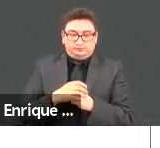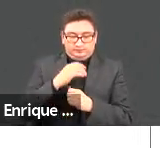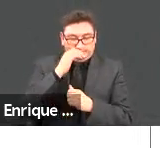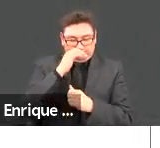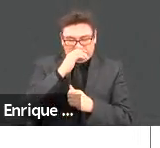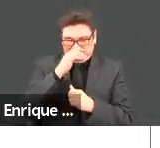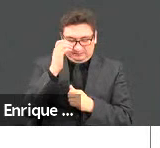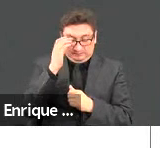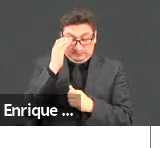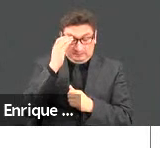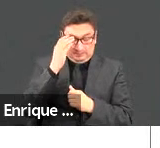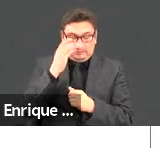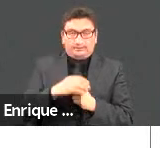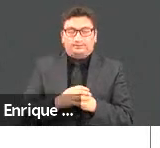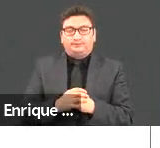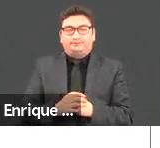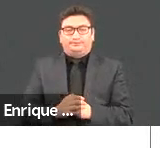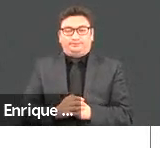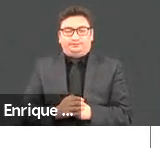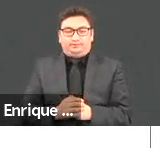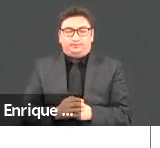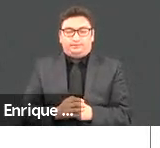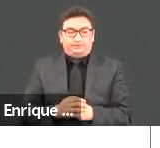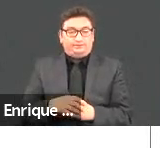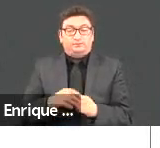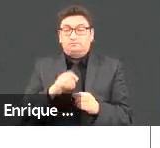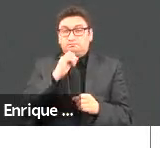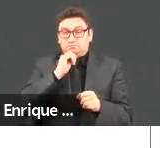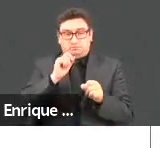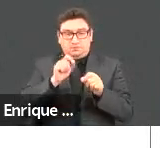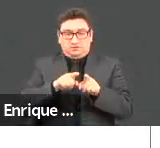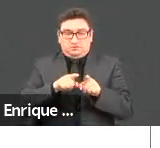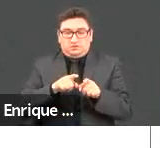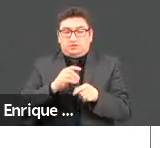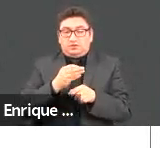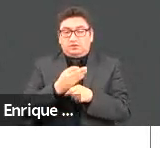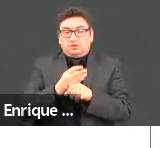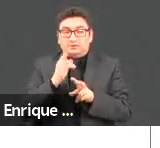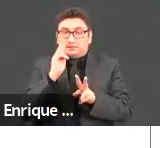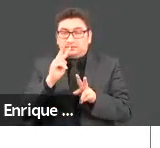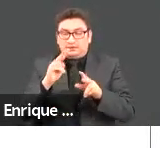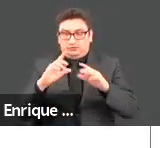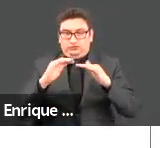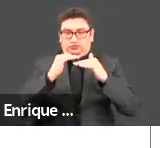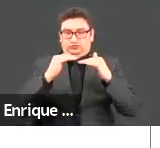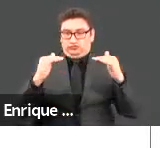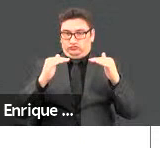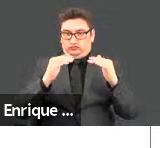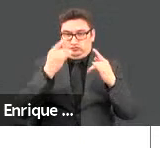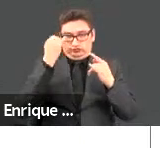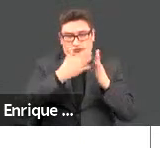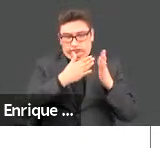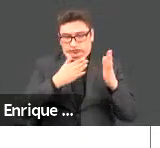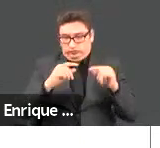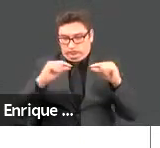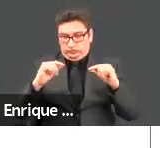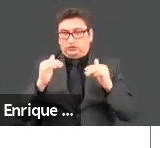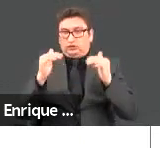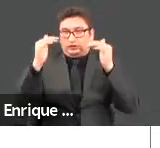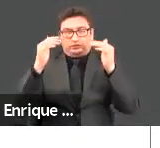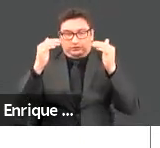Y bien, aquí también vemos en la parte inferior la imagen de